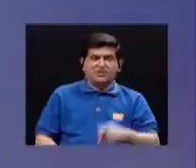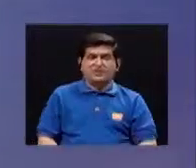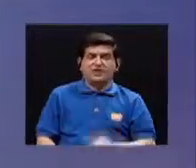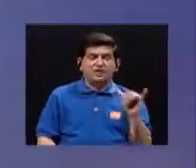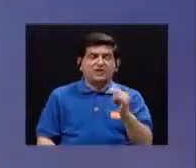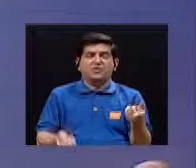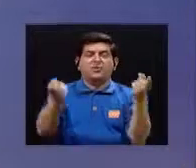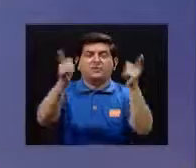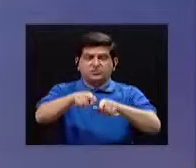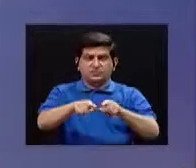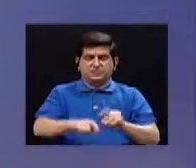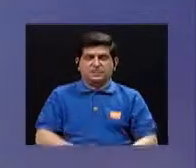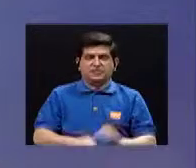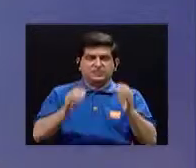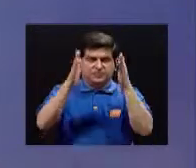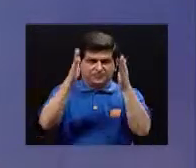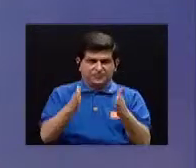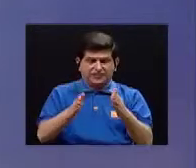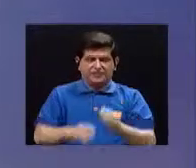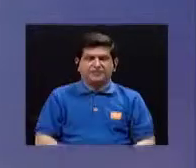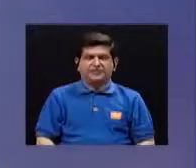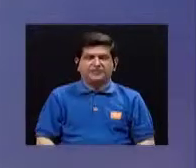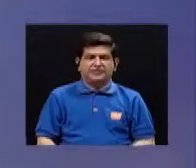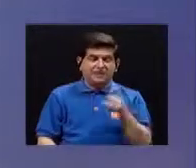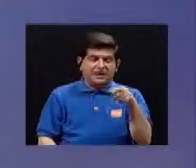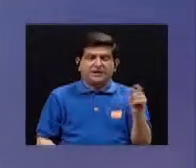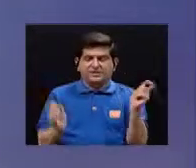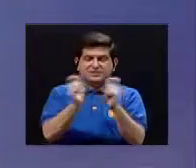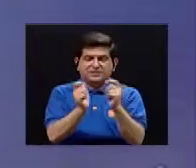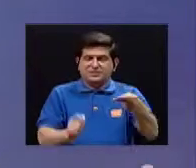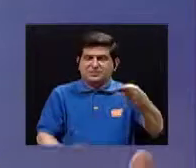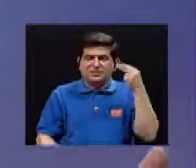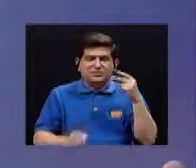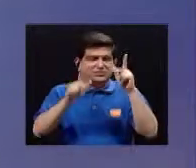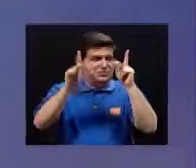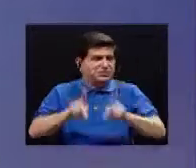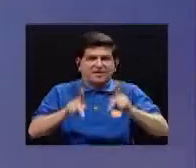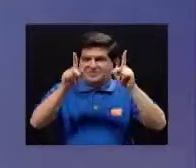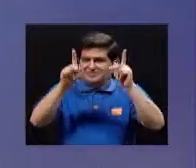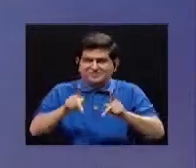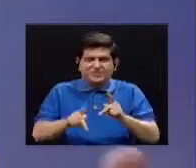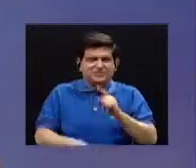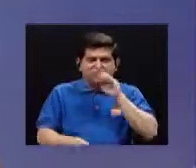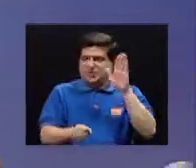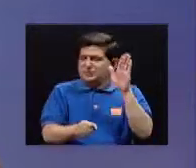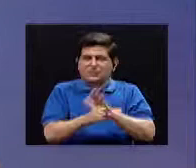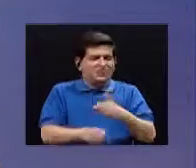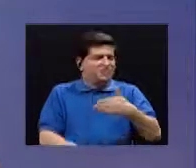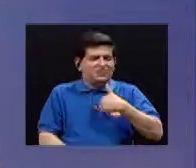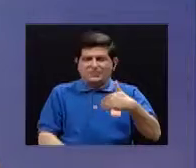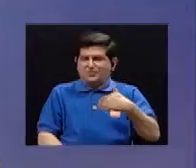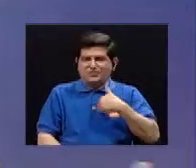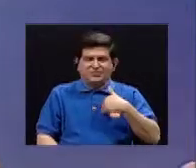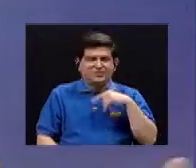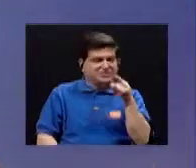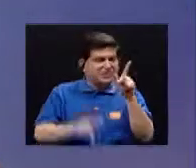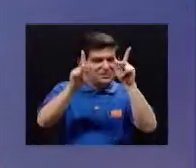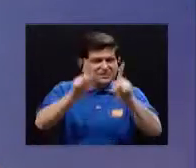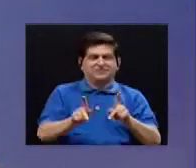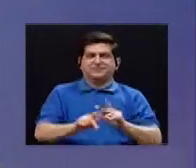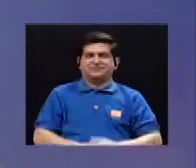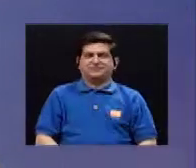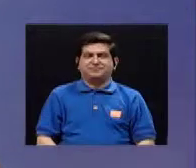él lo que está sucediendo porque nadie ve ya este punto de la historia nadie va a estar comprometido con